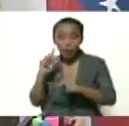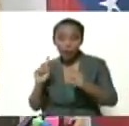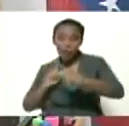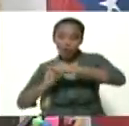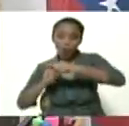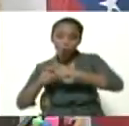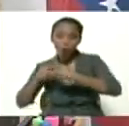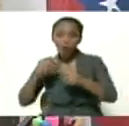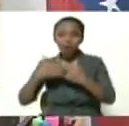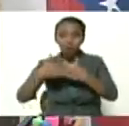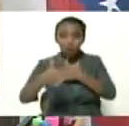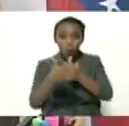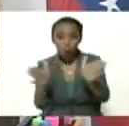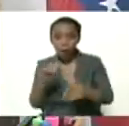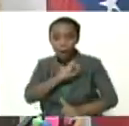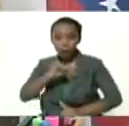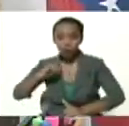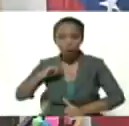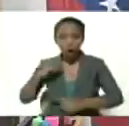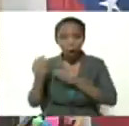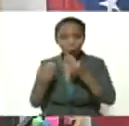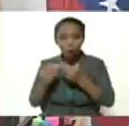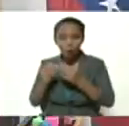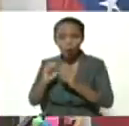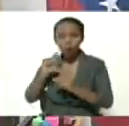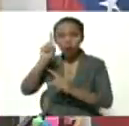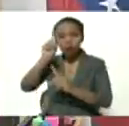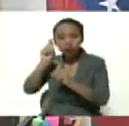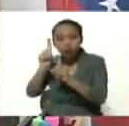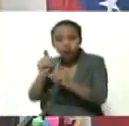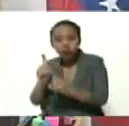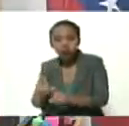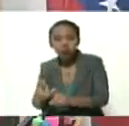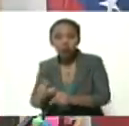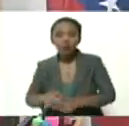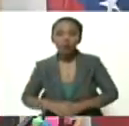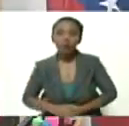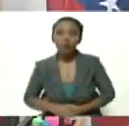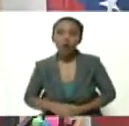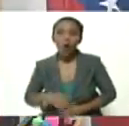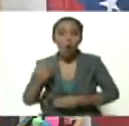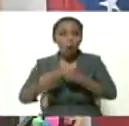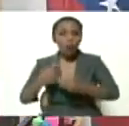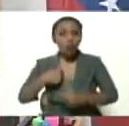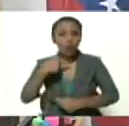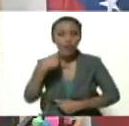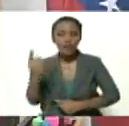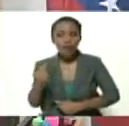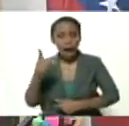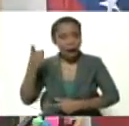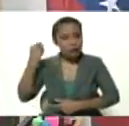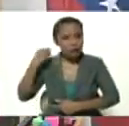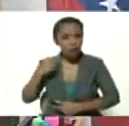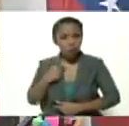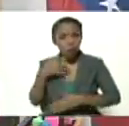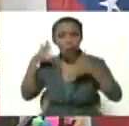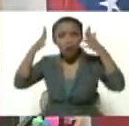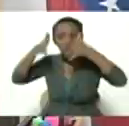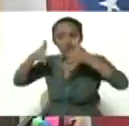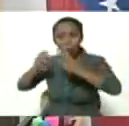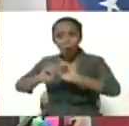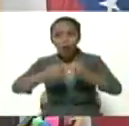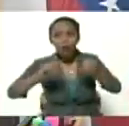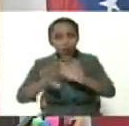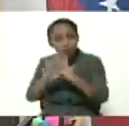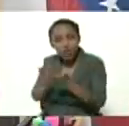ampliado personalizado. Estamos, como decía ayer, y como recomienda la Organización Mundial